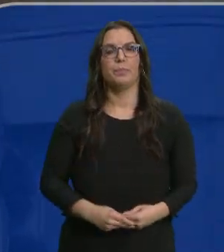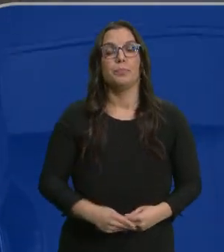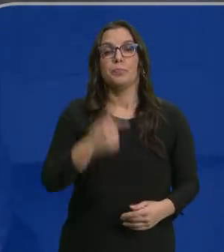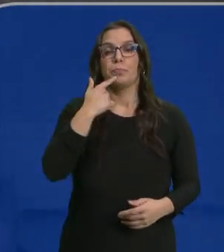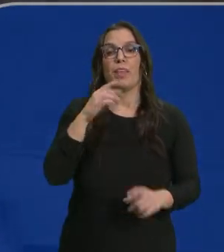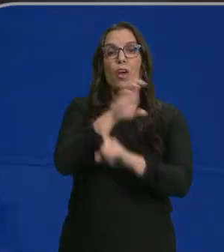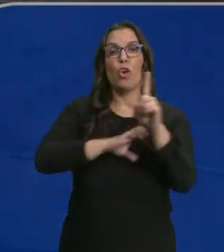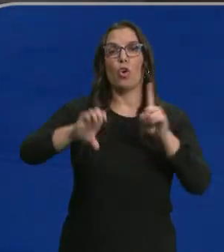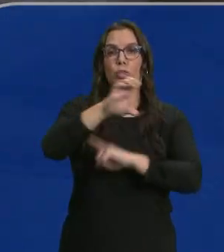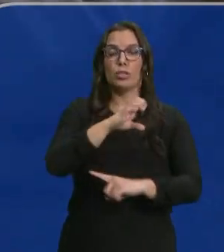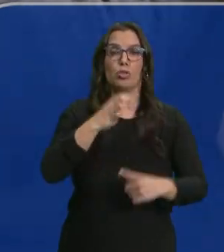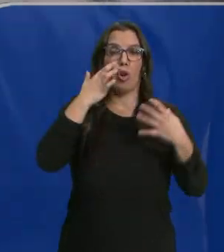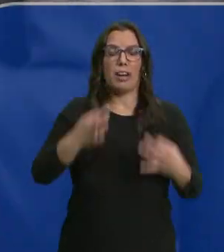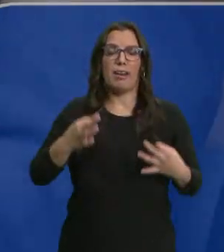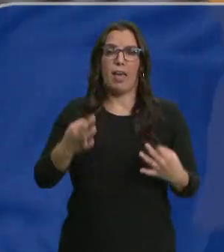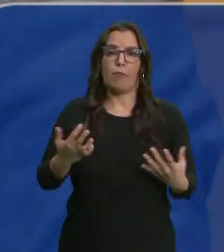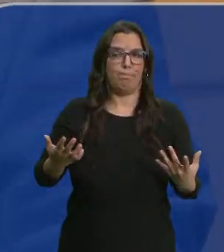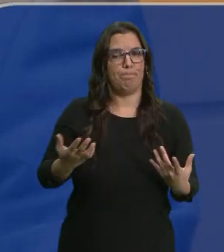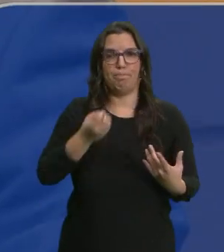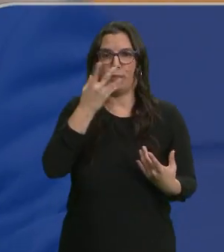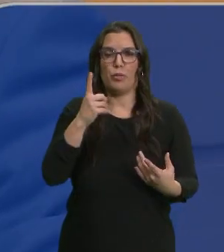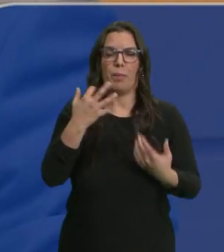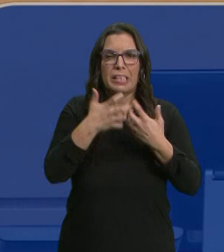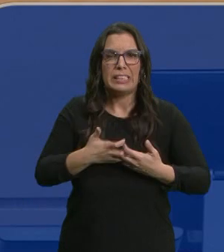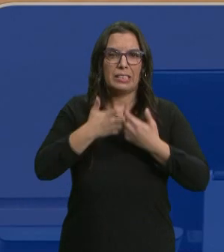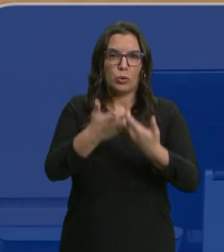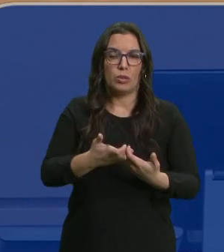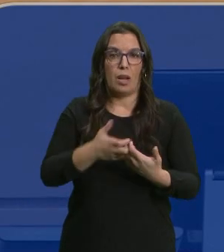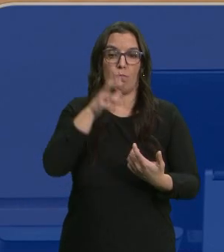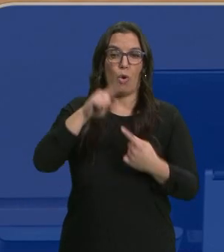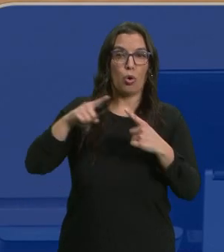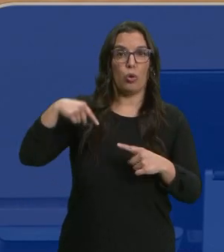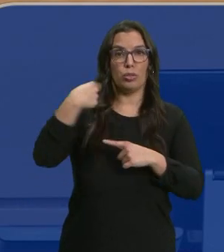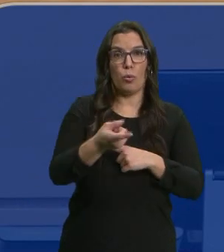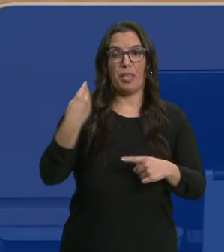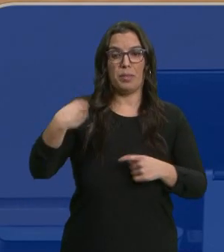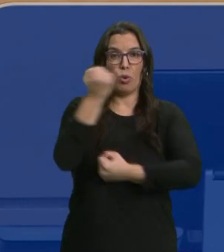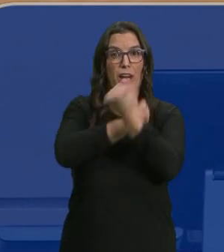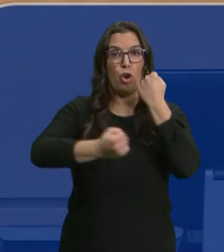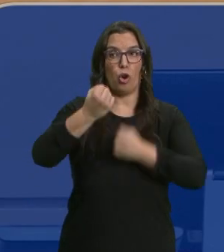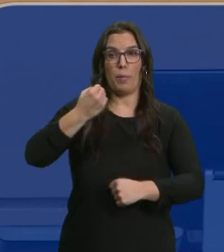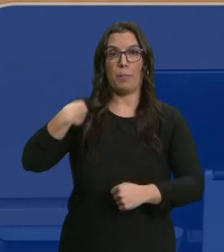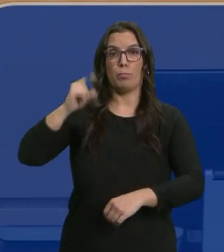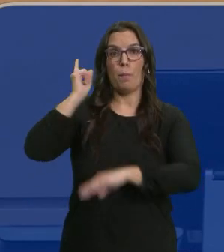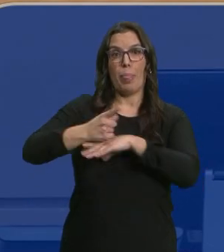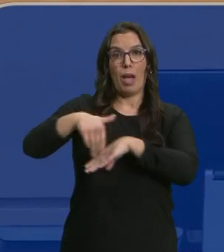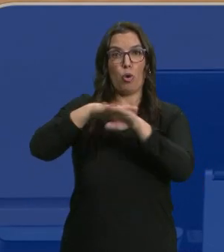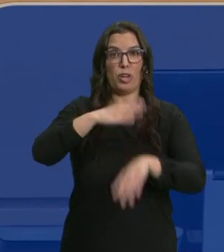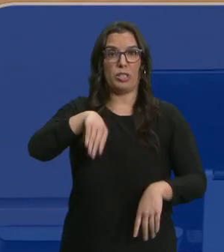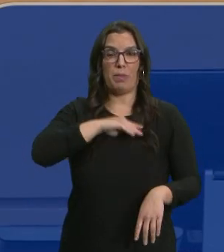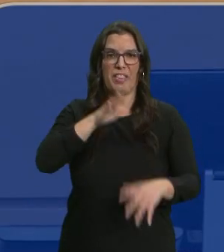contexto que califica de desalentador. Dirigido a seguir combatiendo los efectos que está teniendo la deriva económica impuesta desde